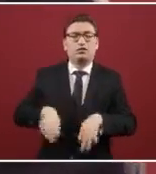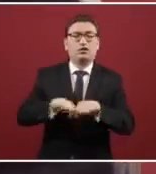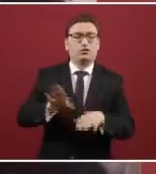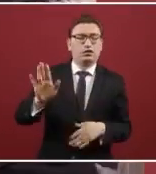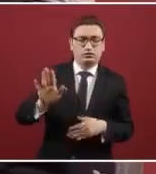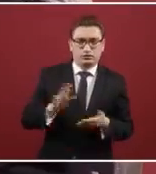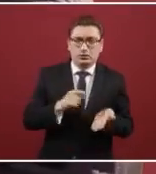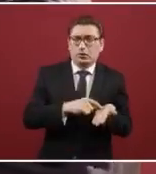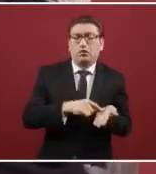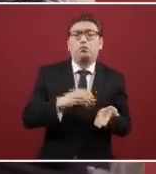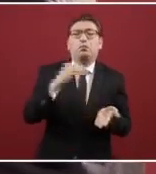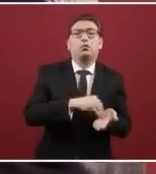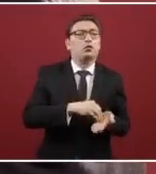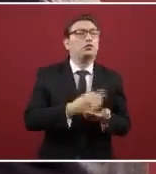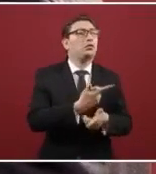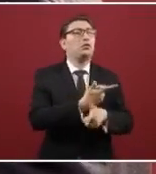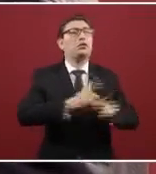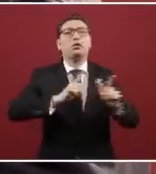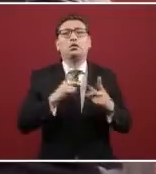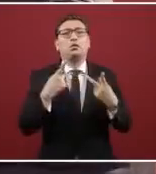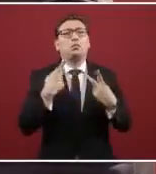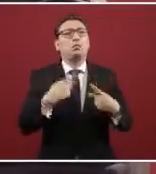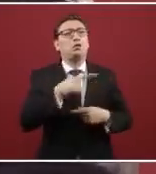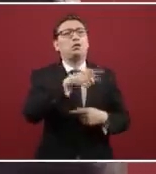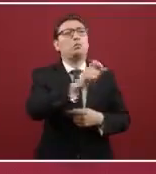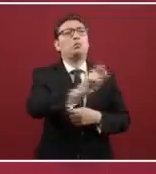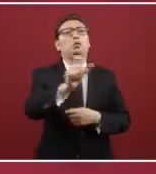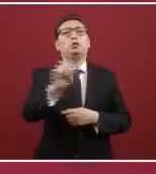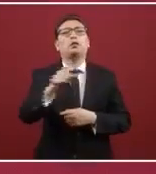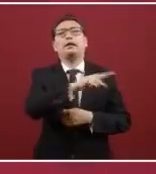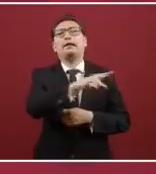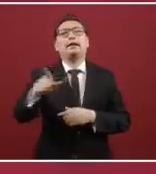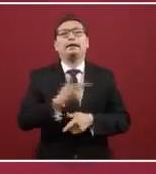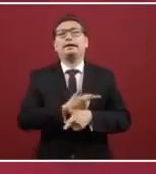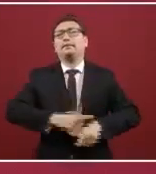sino que cualquier profesional podía ser maestro.